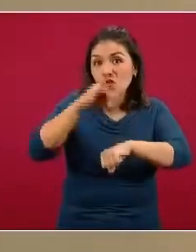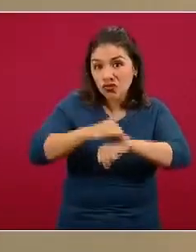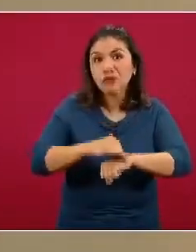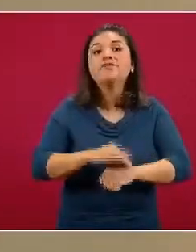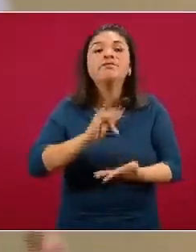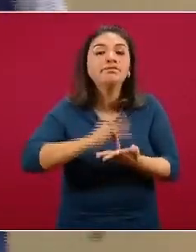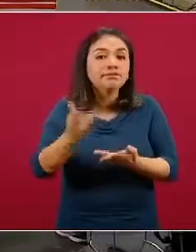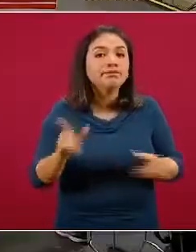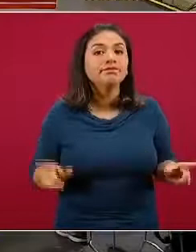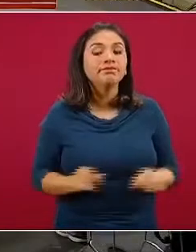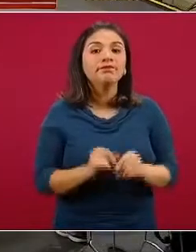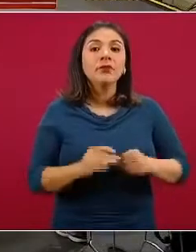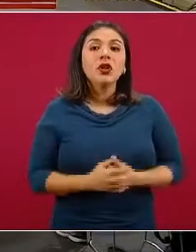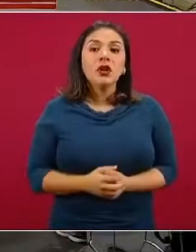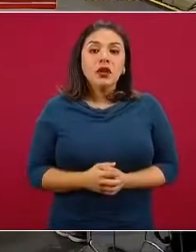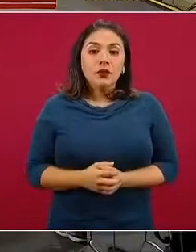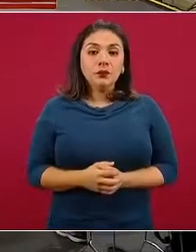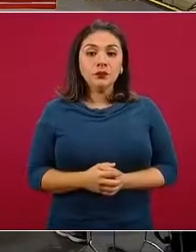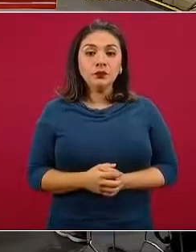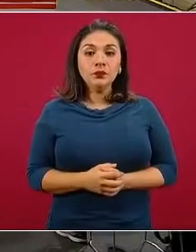hospitalaria. Muchísimas gracias.